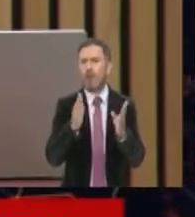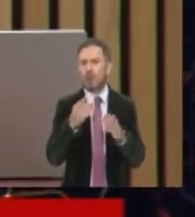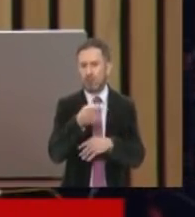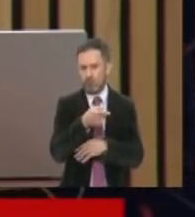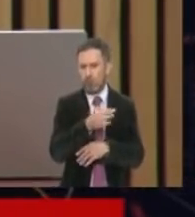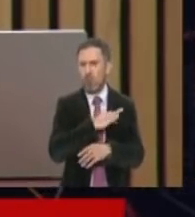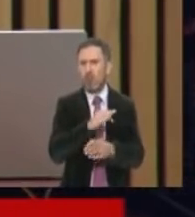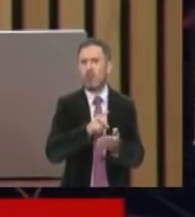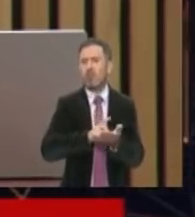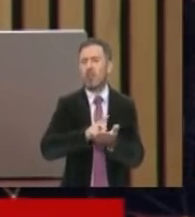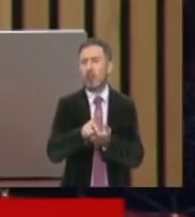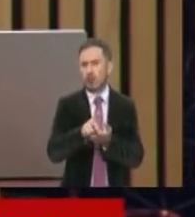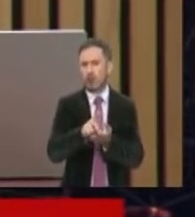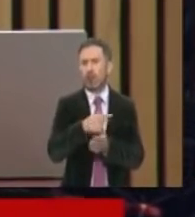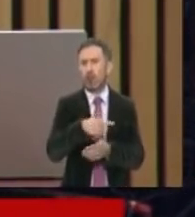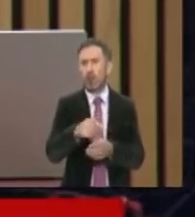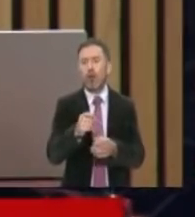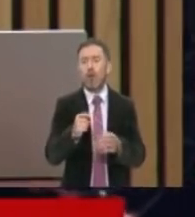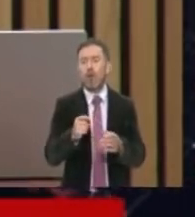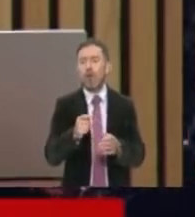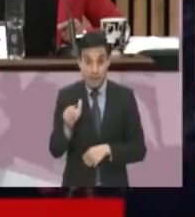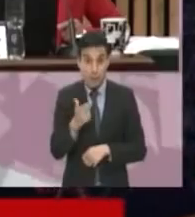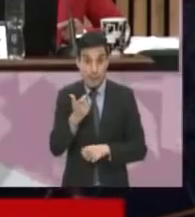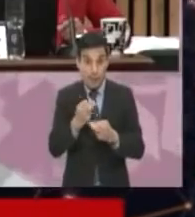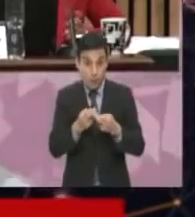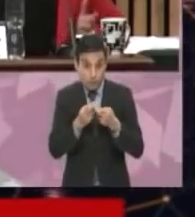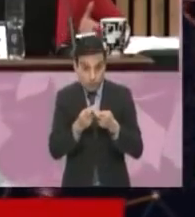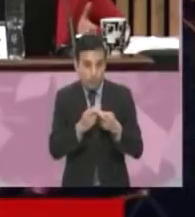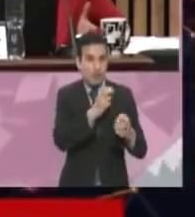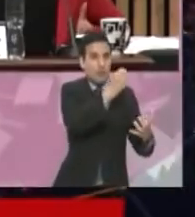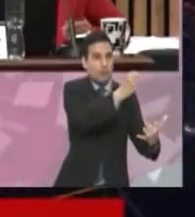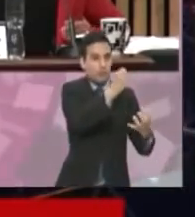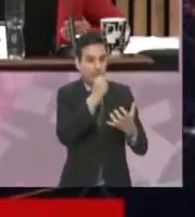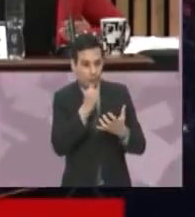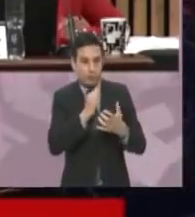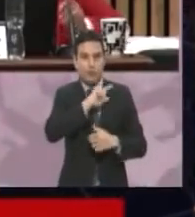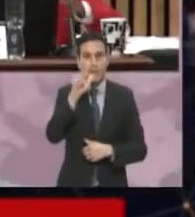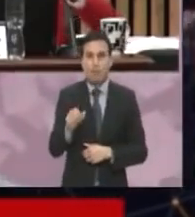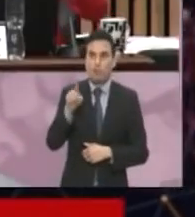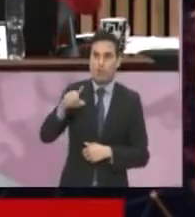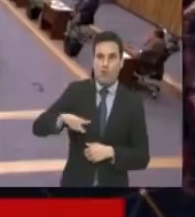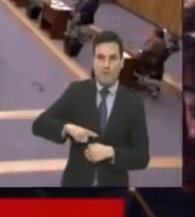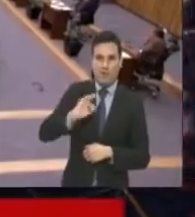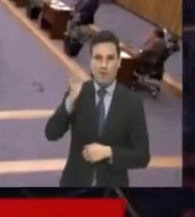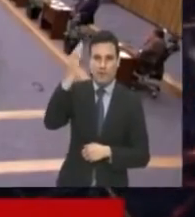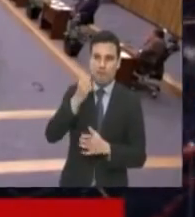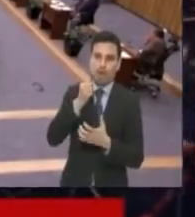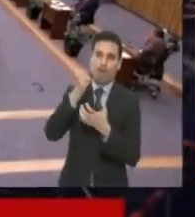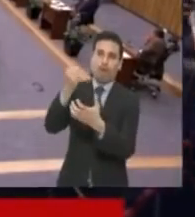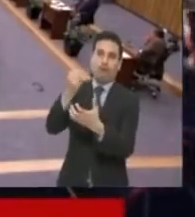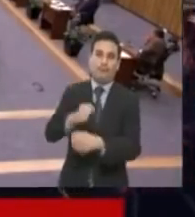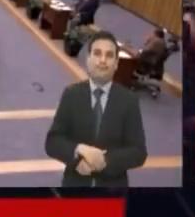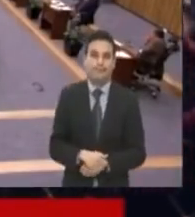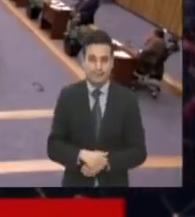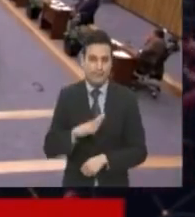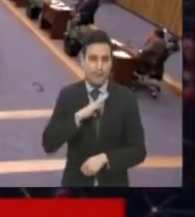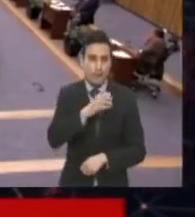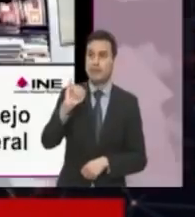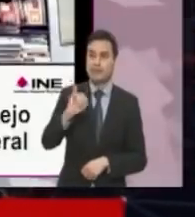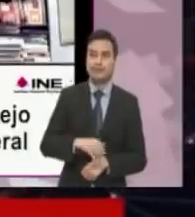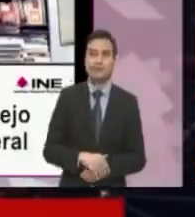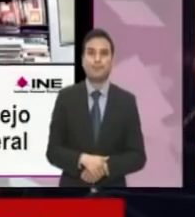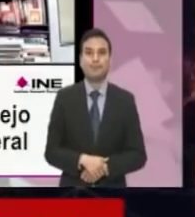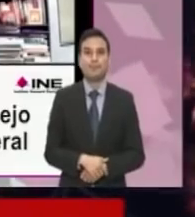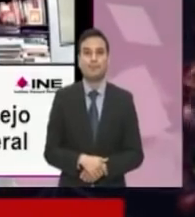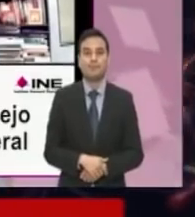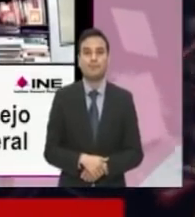siendo autoridad, él está sujeto, este órgano autónomo, al principio de